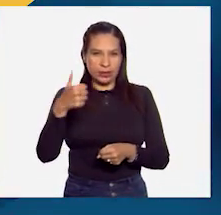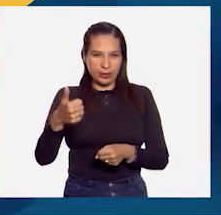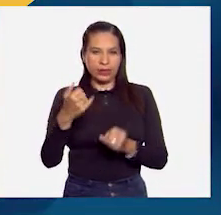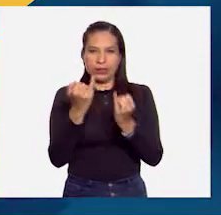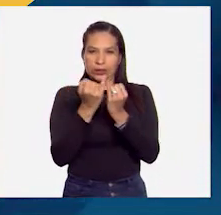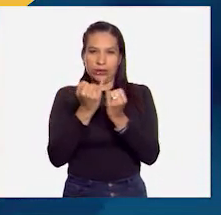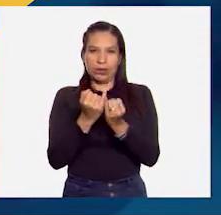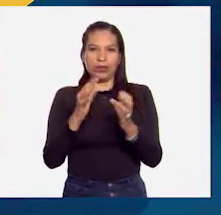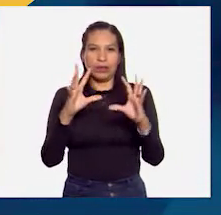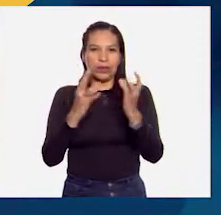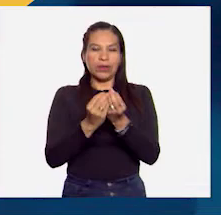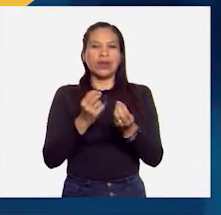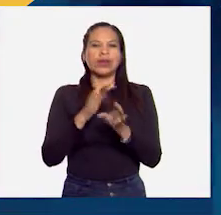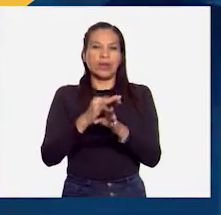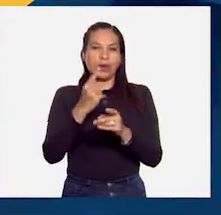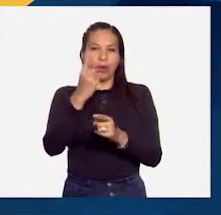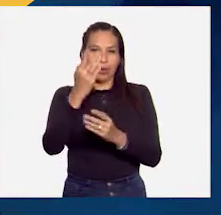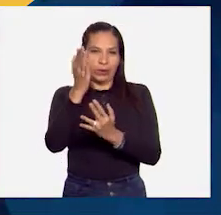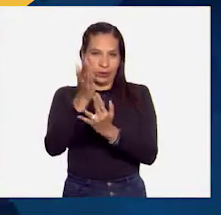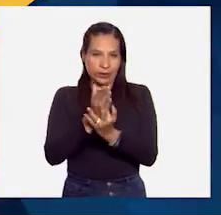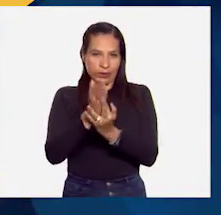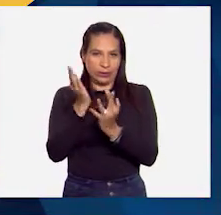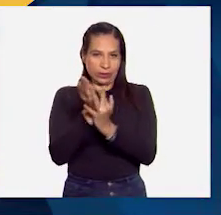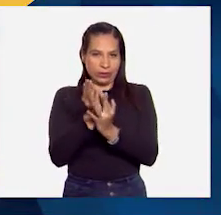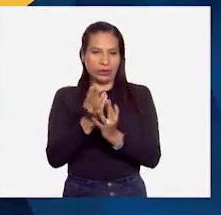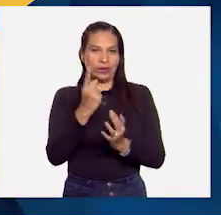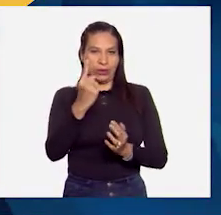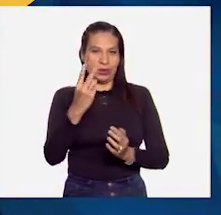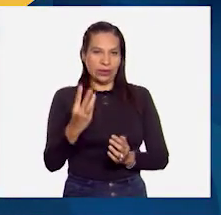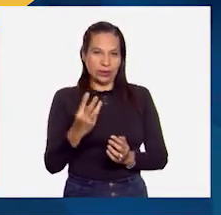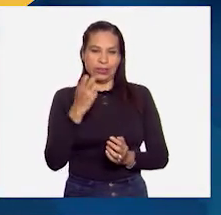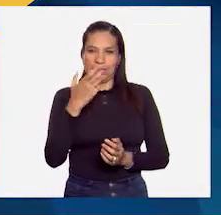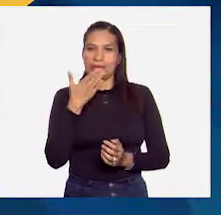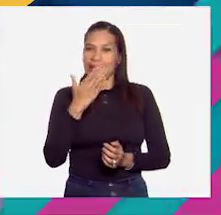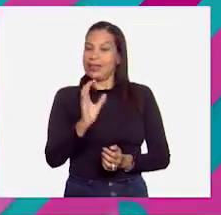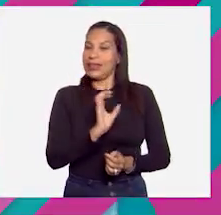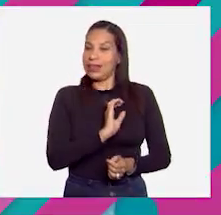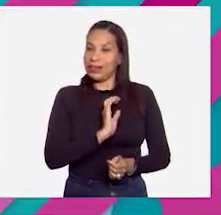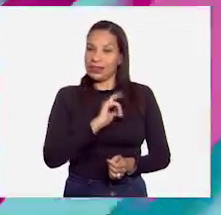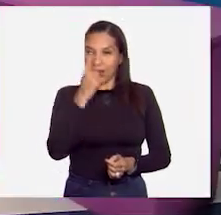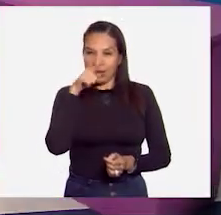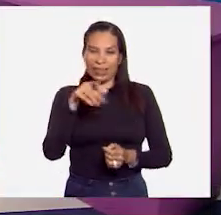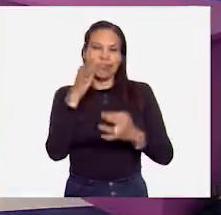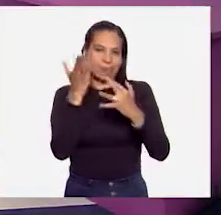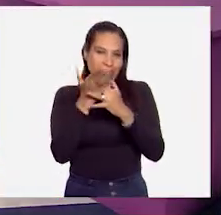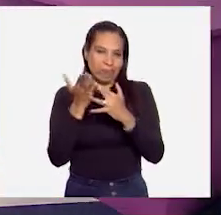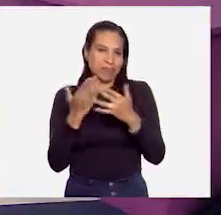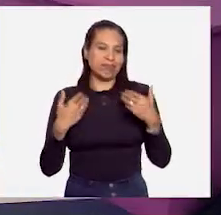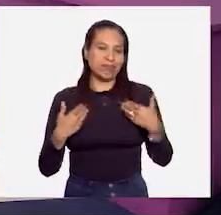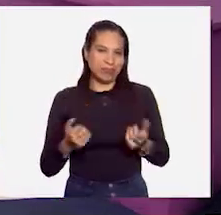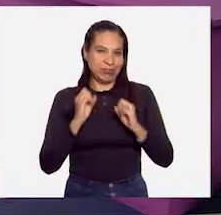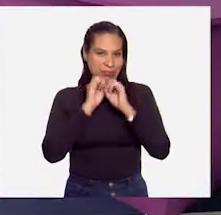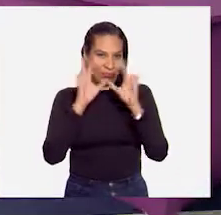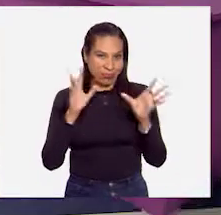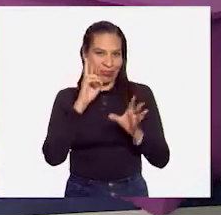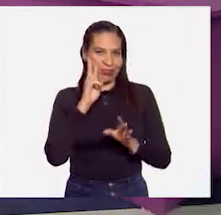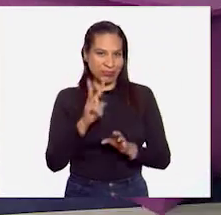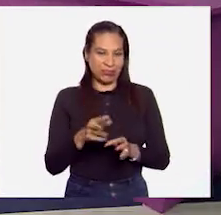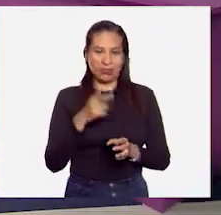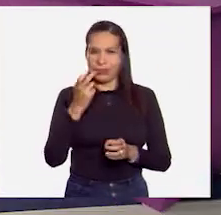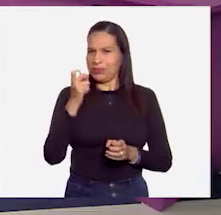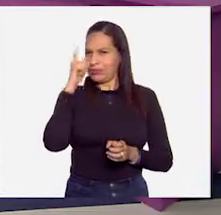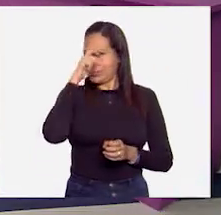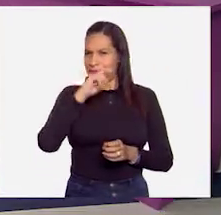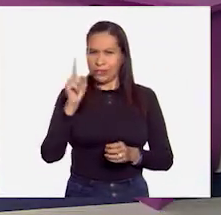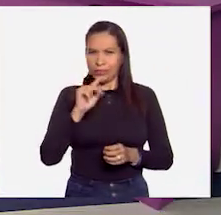¡Perfecto! Ya vi que hablas en serio con el cariño a las fracciones. ¿Y viste que no es